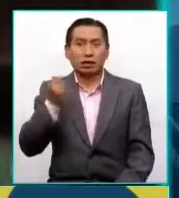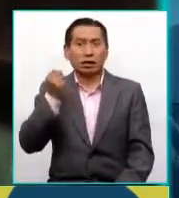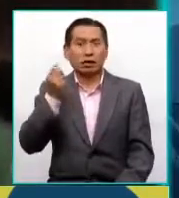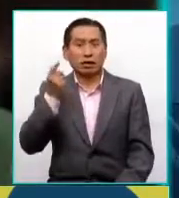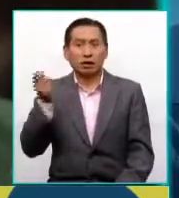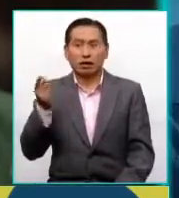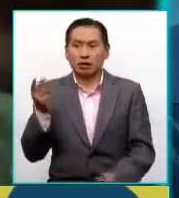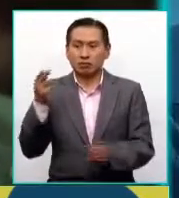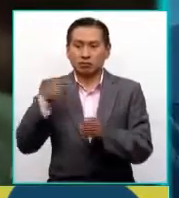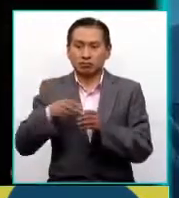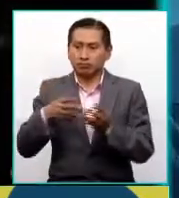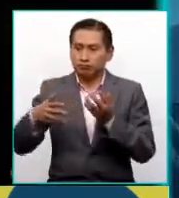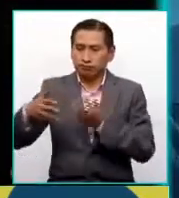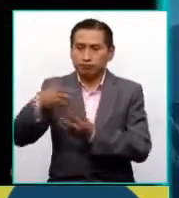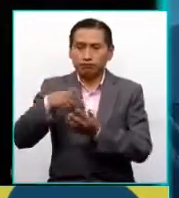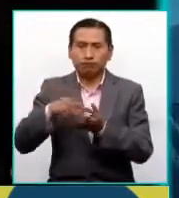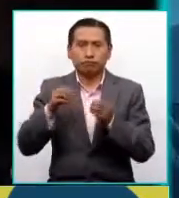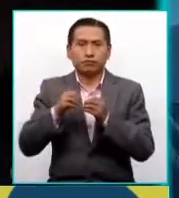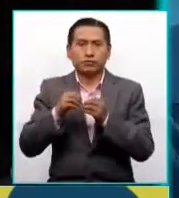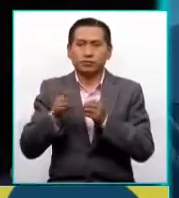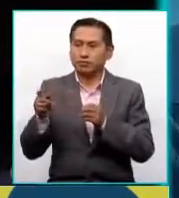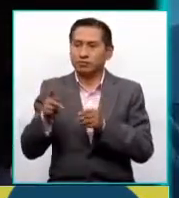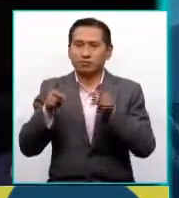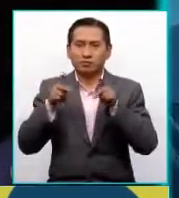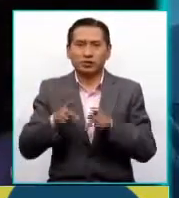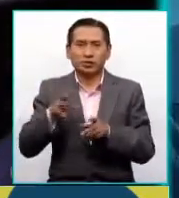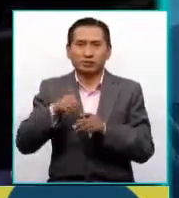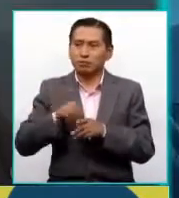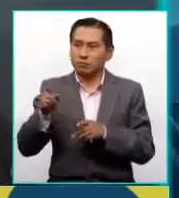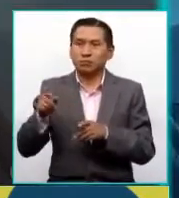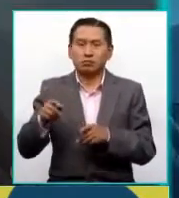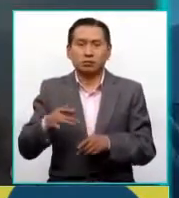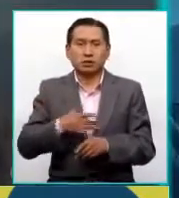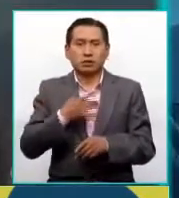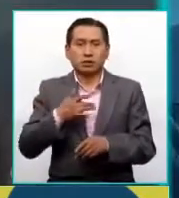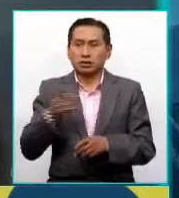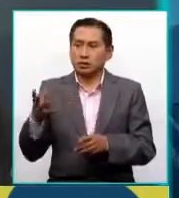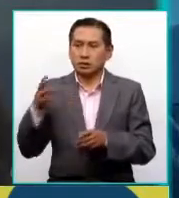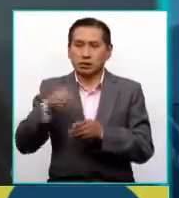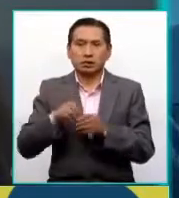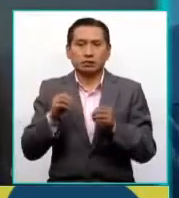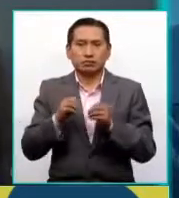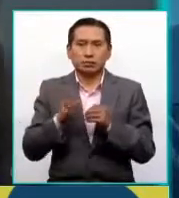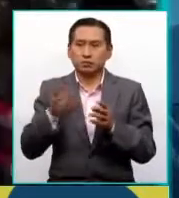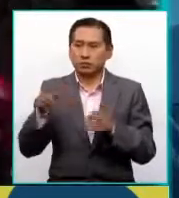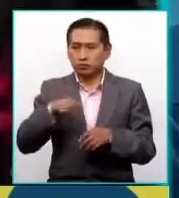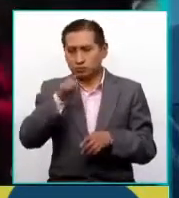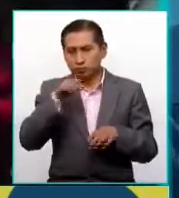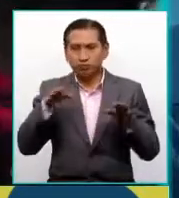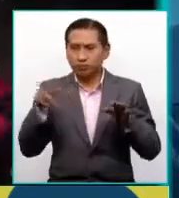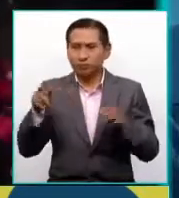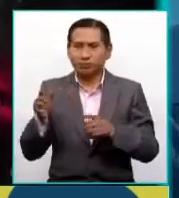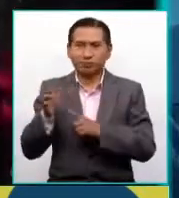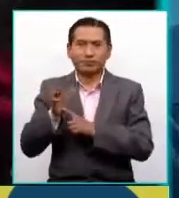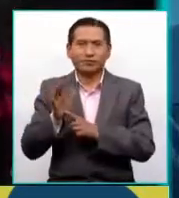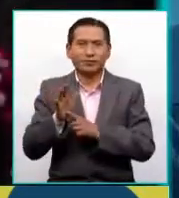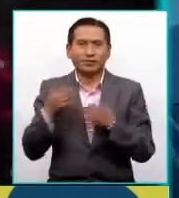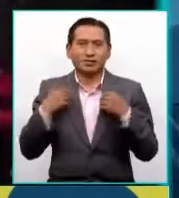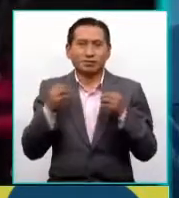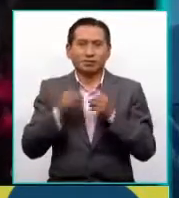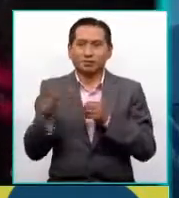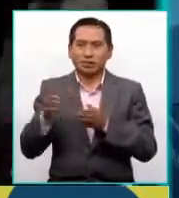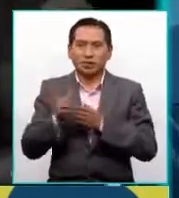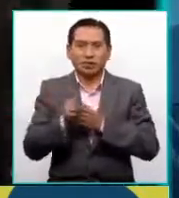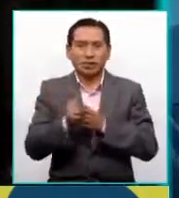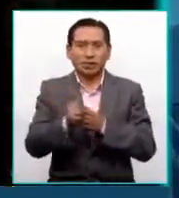está entrando, está formando parte de ese personaje. Yo siempre digo que ella es el colibrí, el pajarito que lleva al personaje principal, el guía,